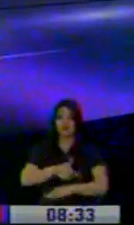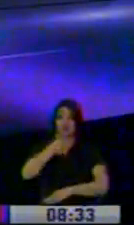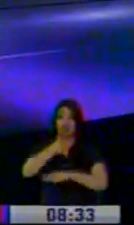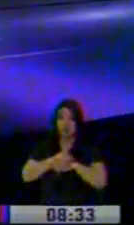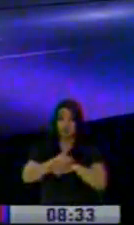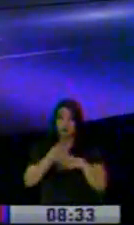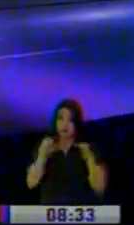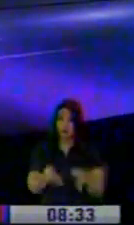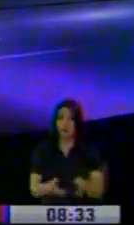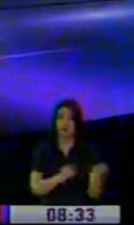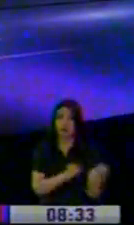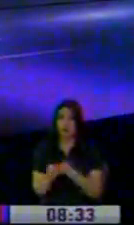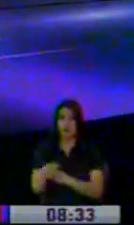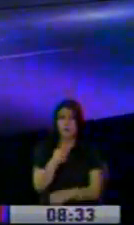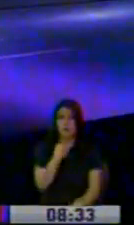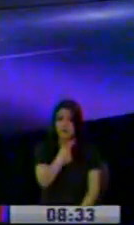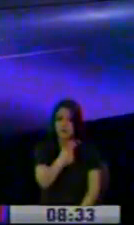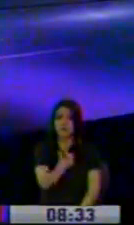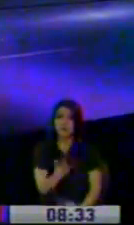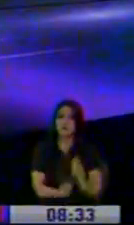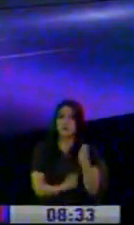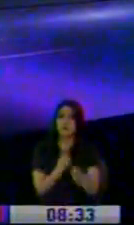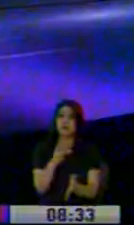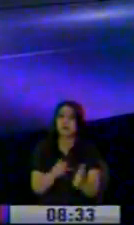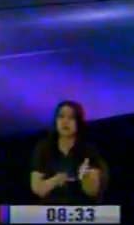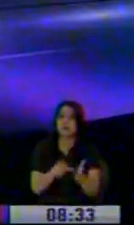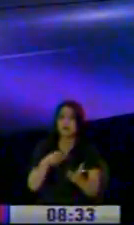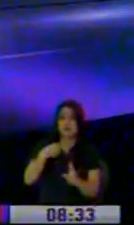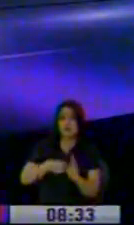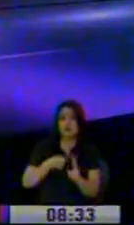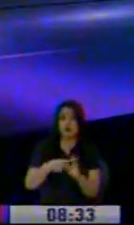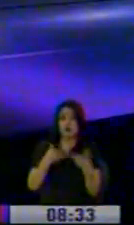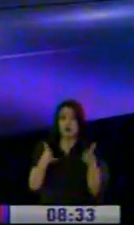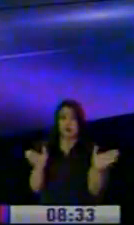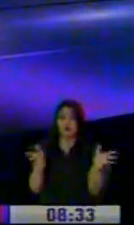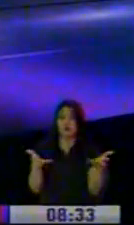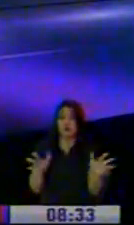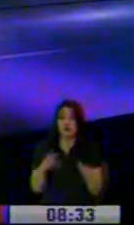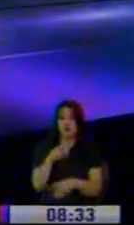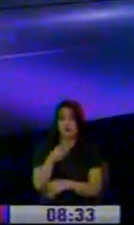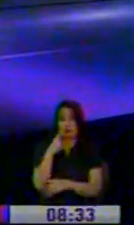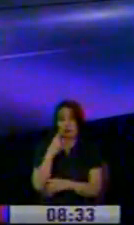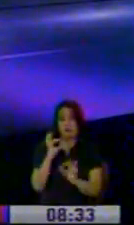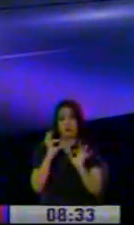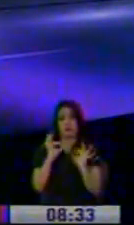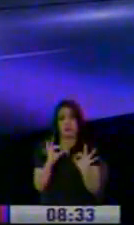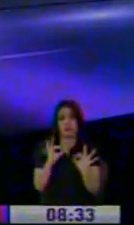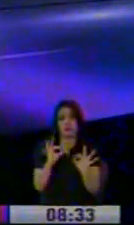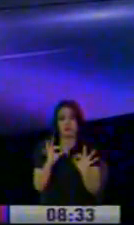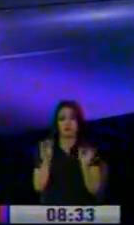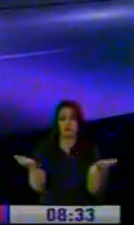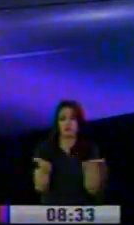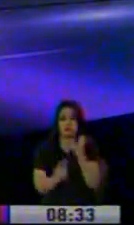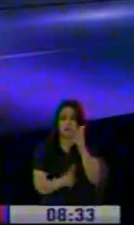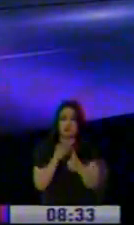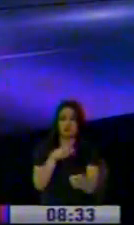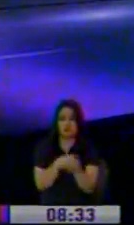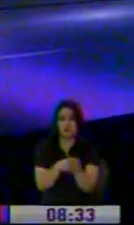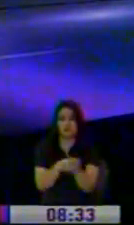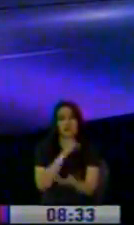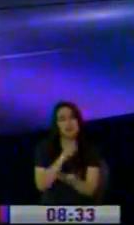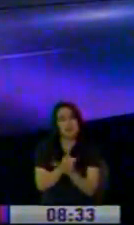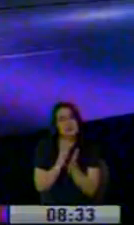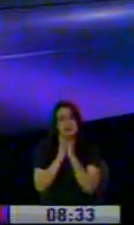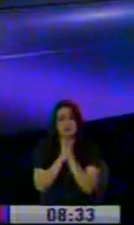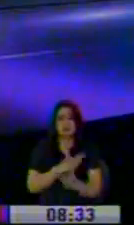ponga en orden y dígales qué es lo que tienen que hacer. Yo sé que usted es uno de los hombres mejor intencionados en favor del pueblo en ese sentido. Así que, por